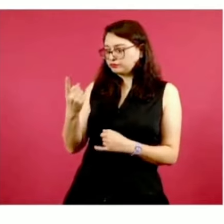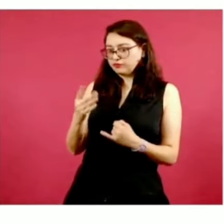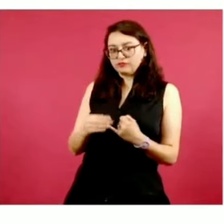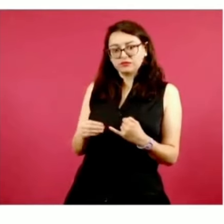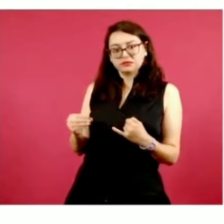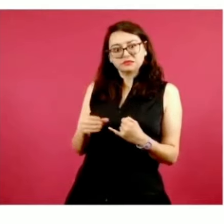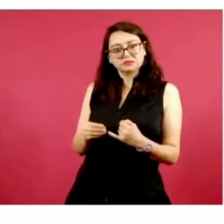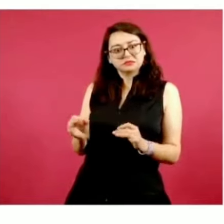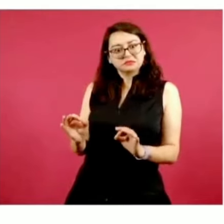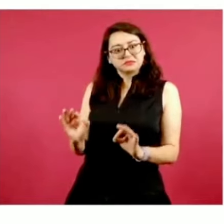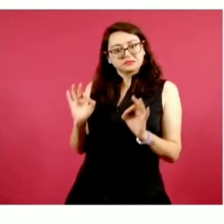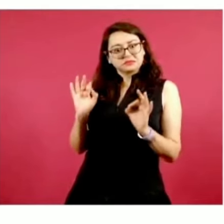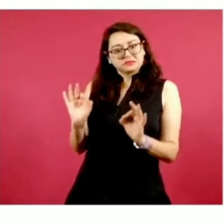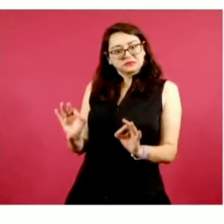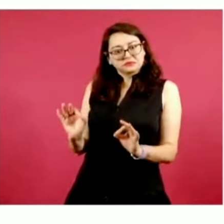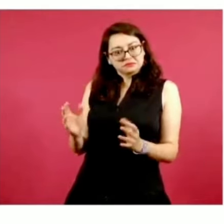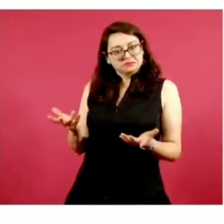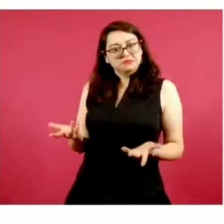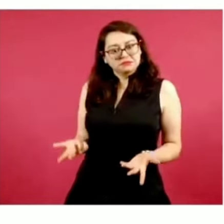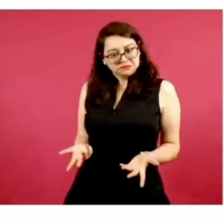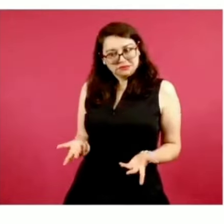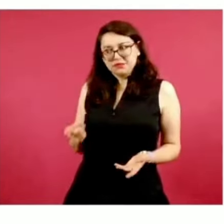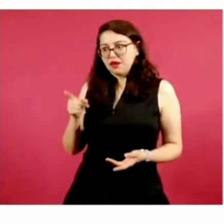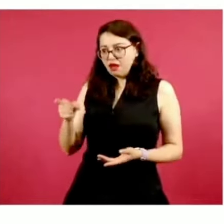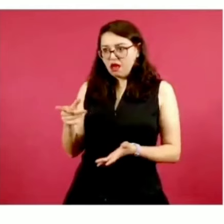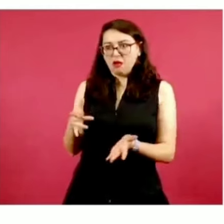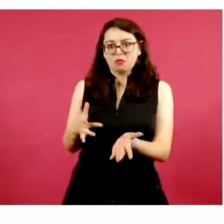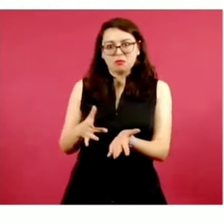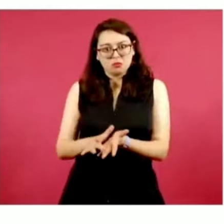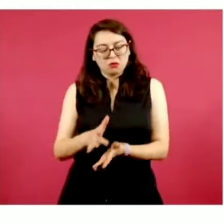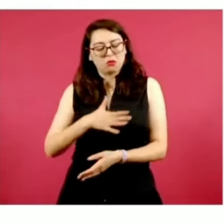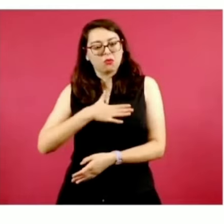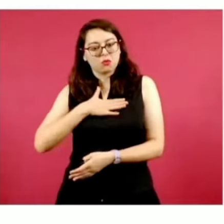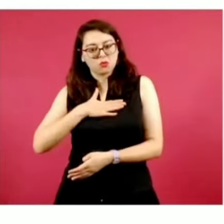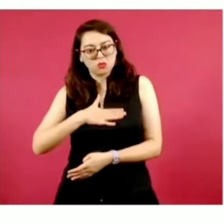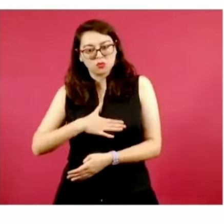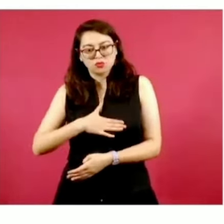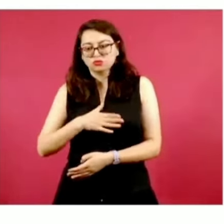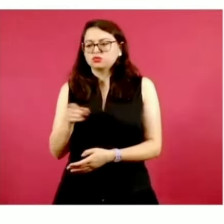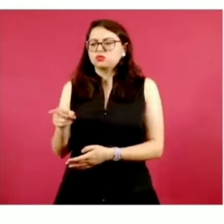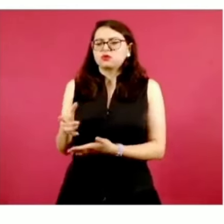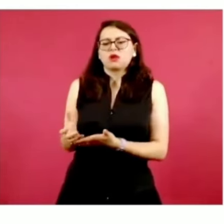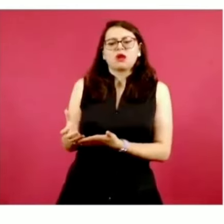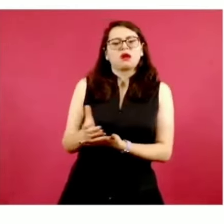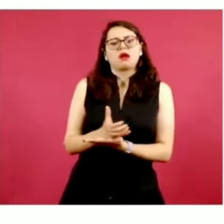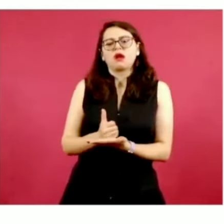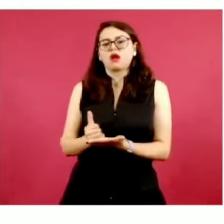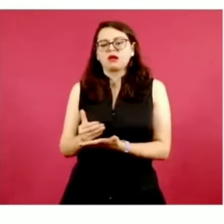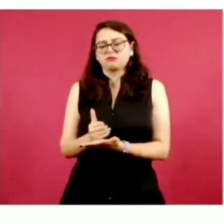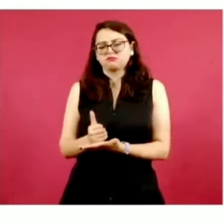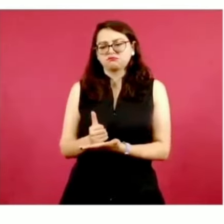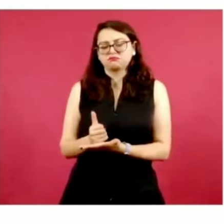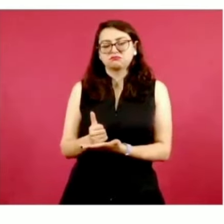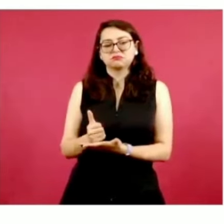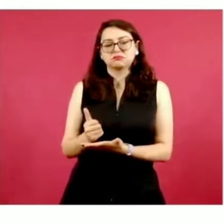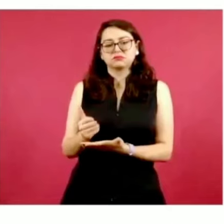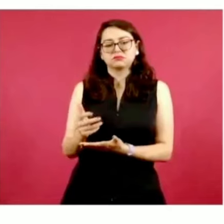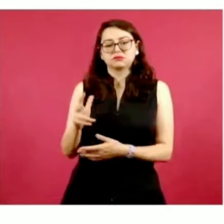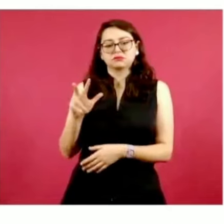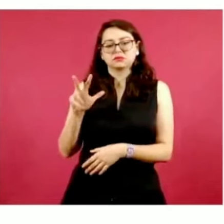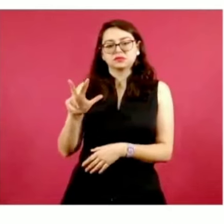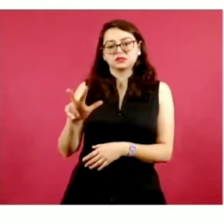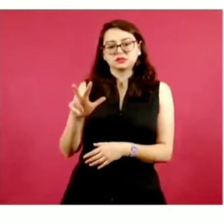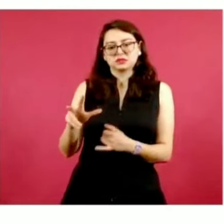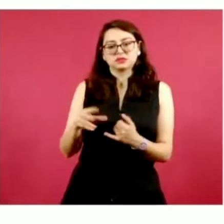tuvo el litro de esta a solamente 22 p71 y únicamente 18 pesos de